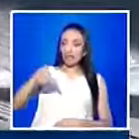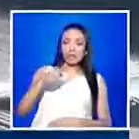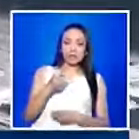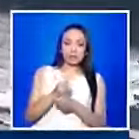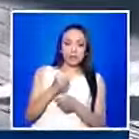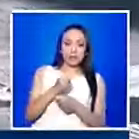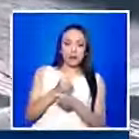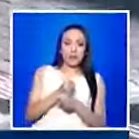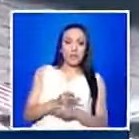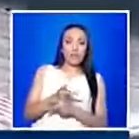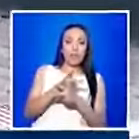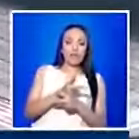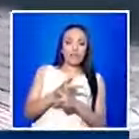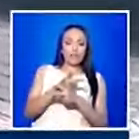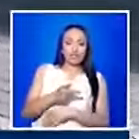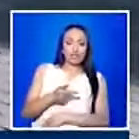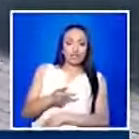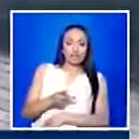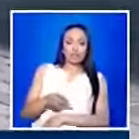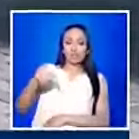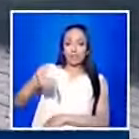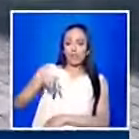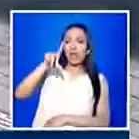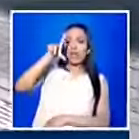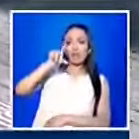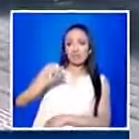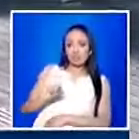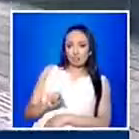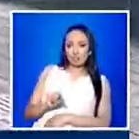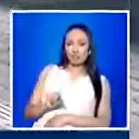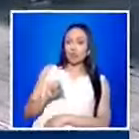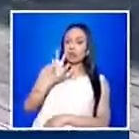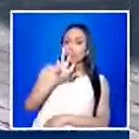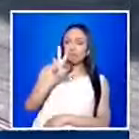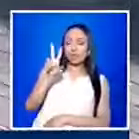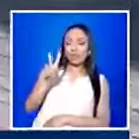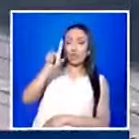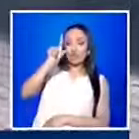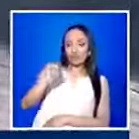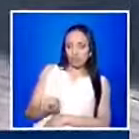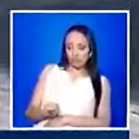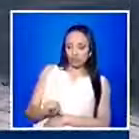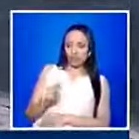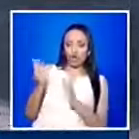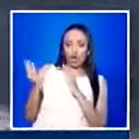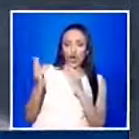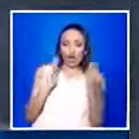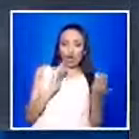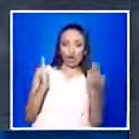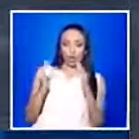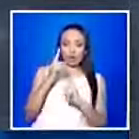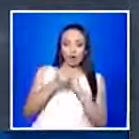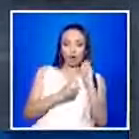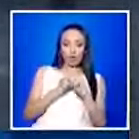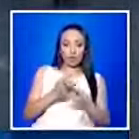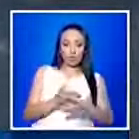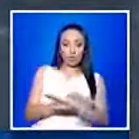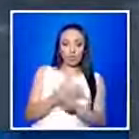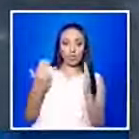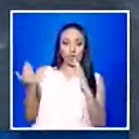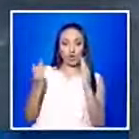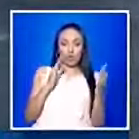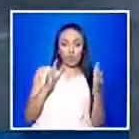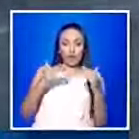prevención del delito. Estamos disminuyendo. Hasta el momento tenemos menos 32 eventos delictivos en comparación al año anterior. Estamos